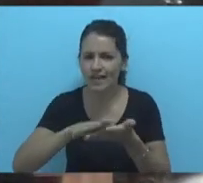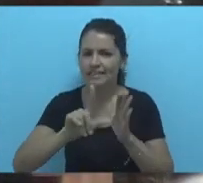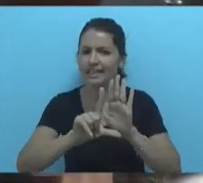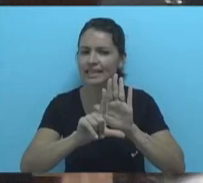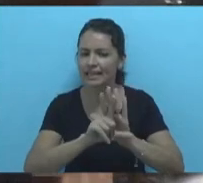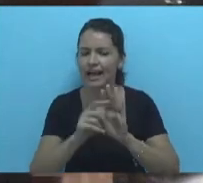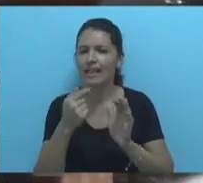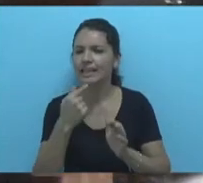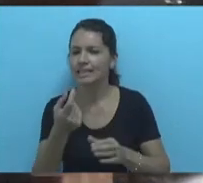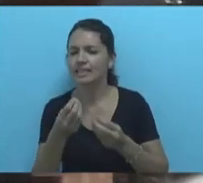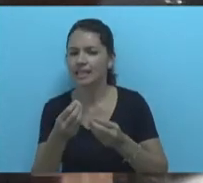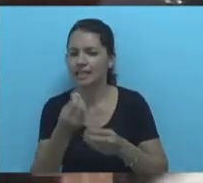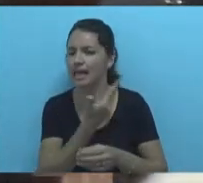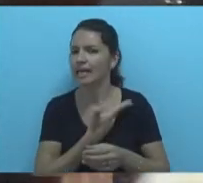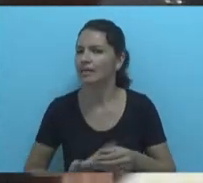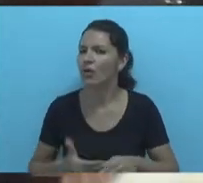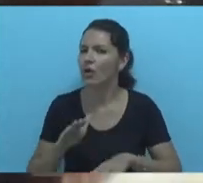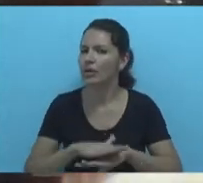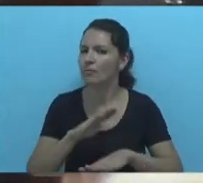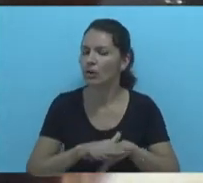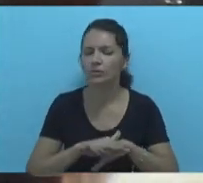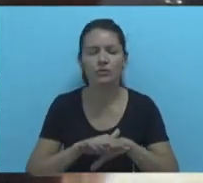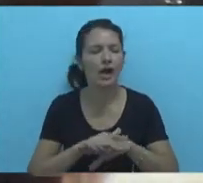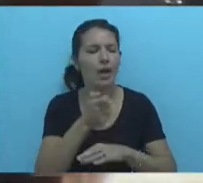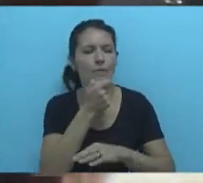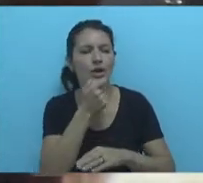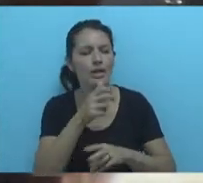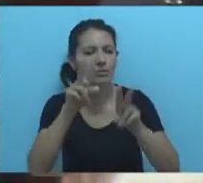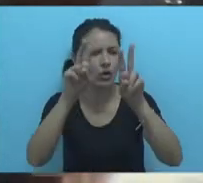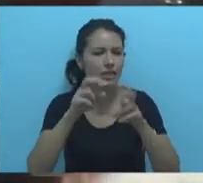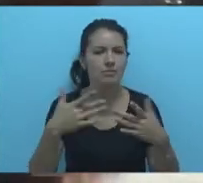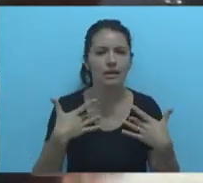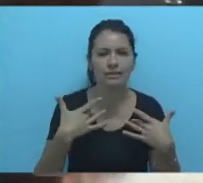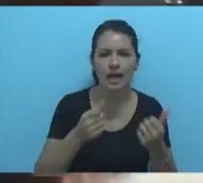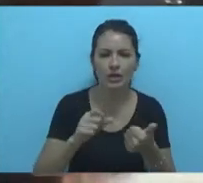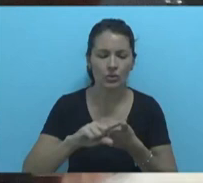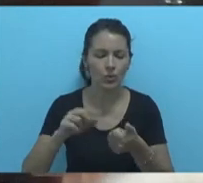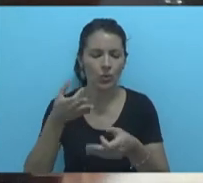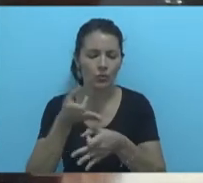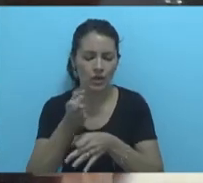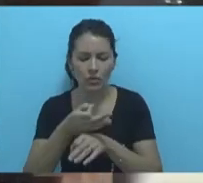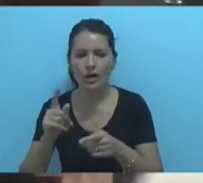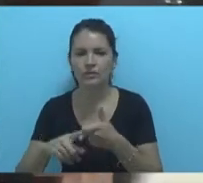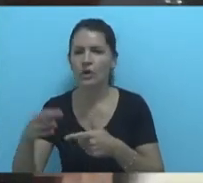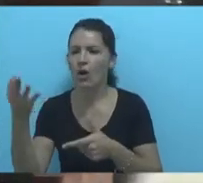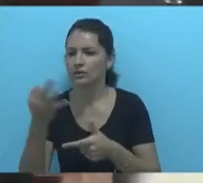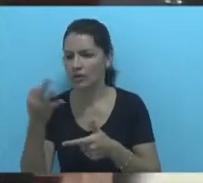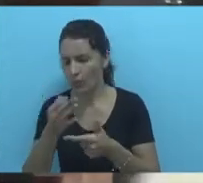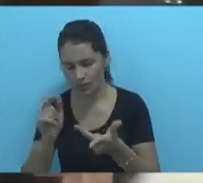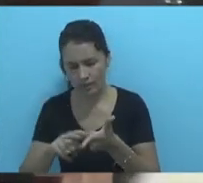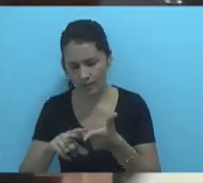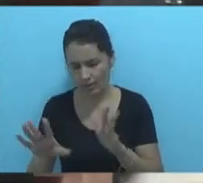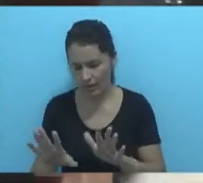tiene respecto a áreas esenciales como la salud, la educación, la seguridad, etcétera, etcétera, etcétera.